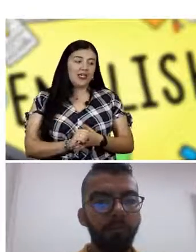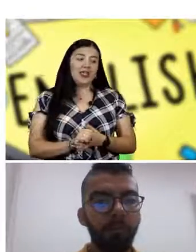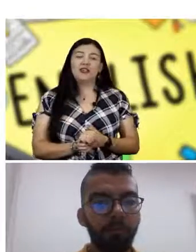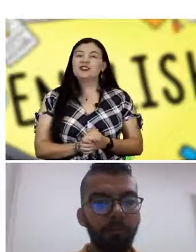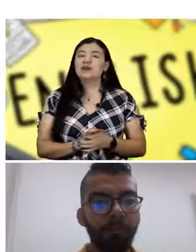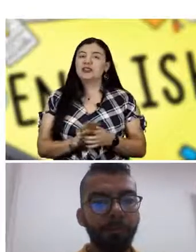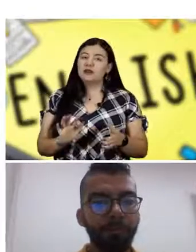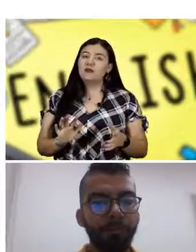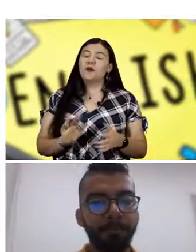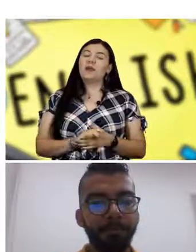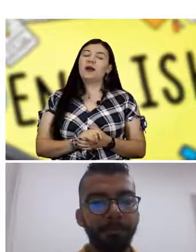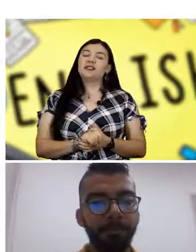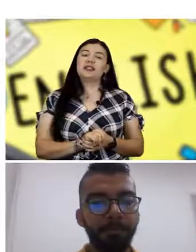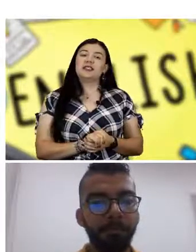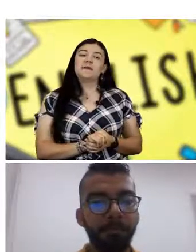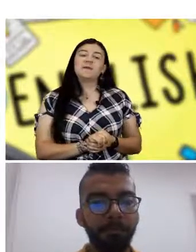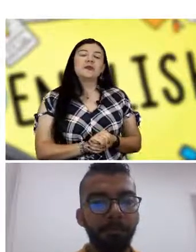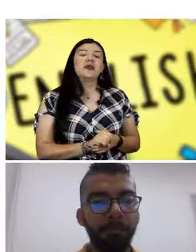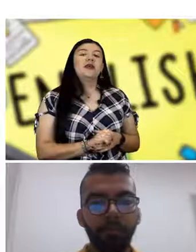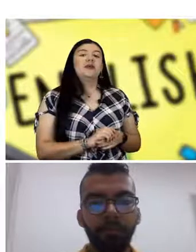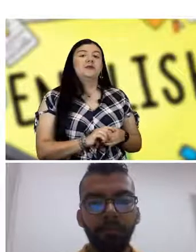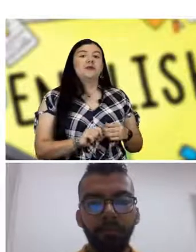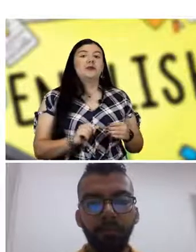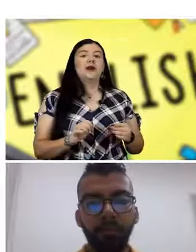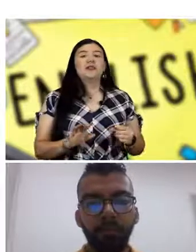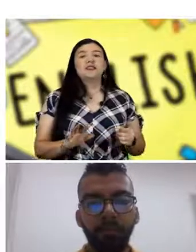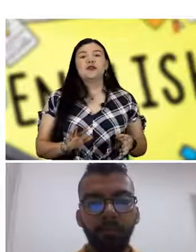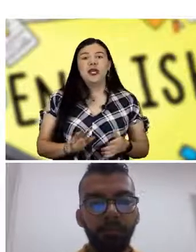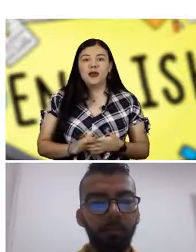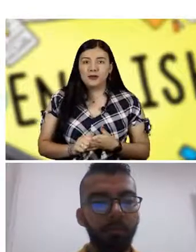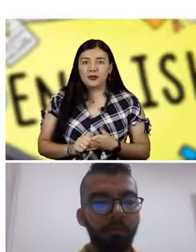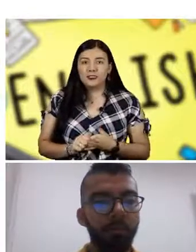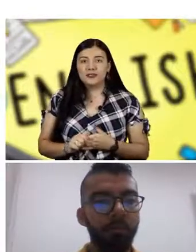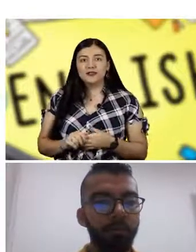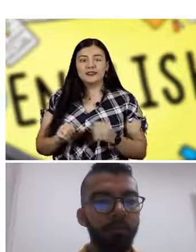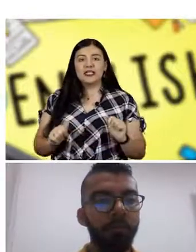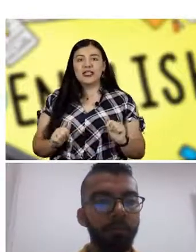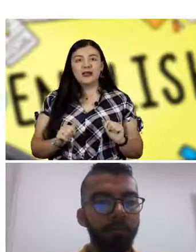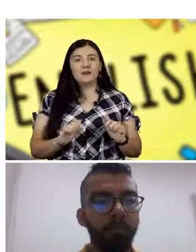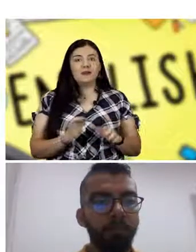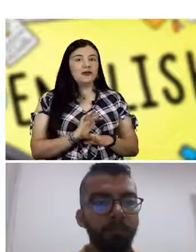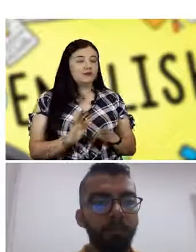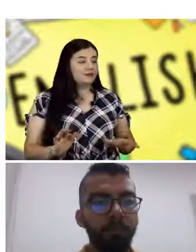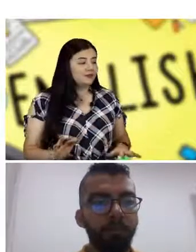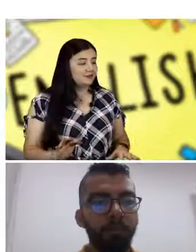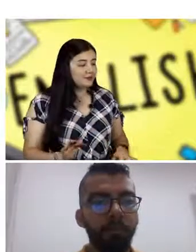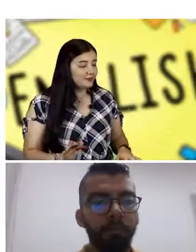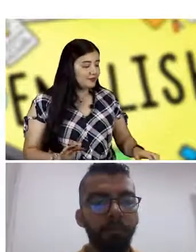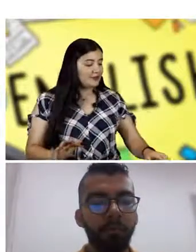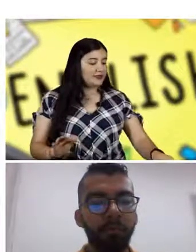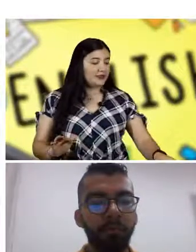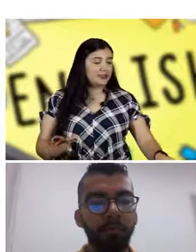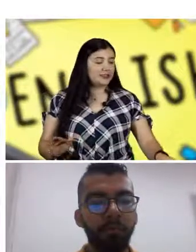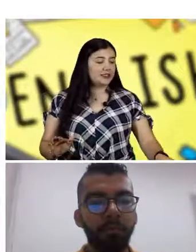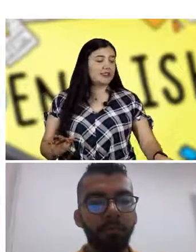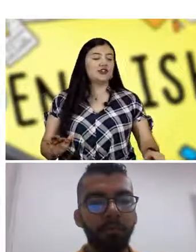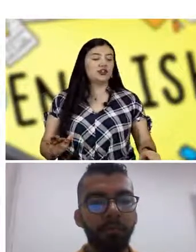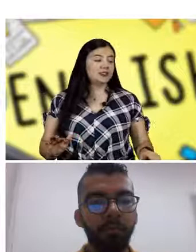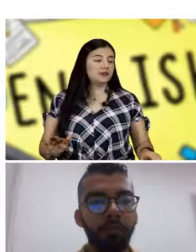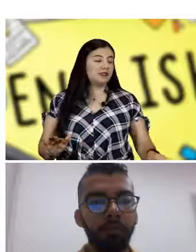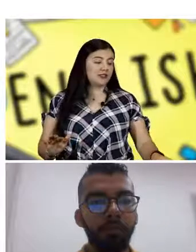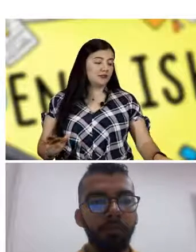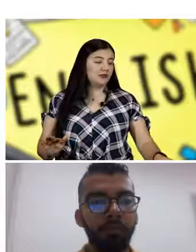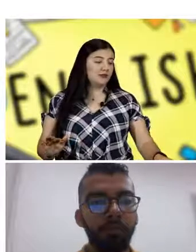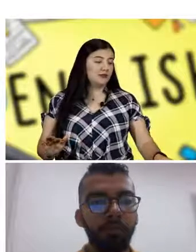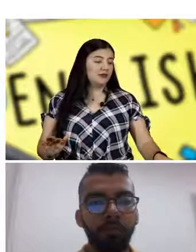palabras. Entonces va a ser un poco más fácil. Vamos a hacer un ejemplo, ¿listo? Este es el ejemplo. Entonces, si